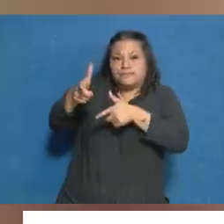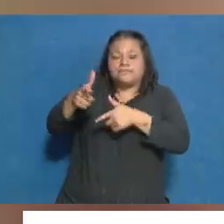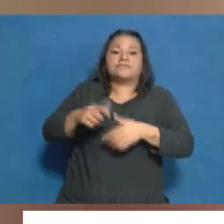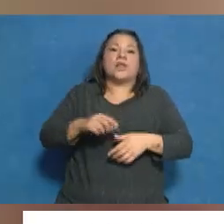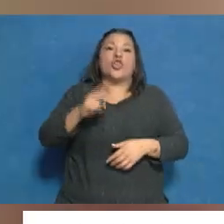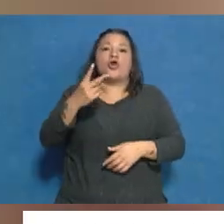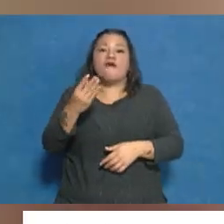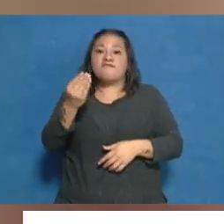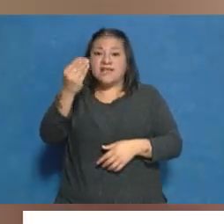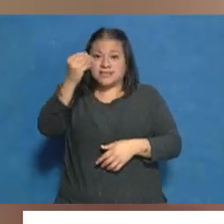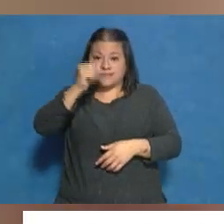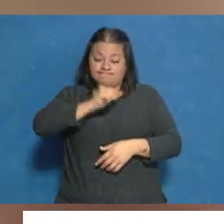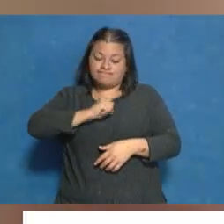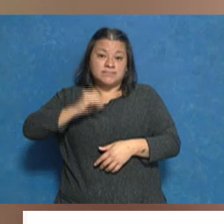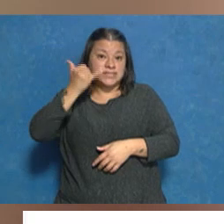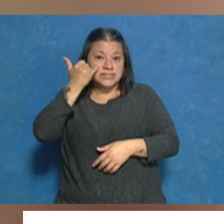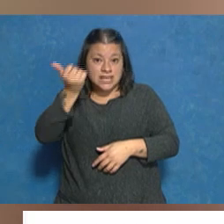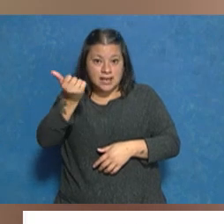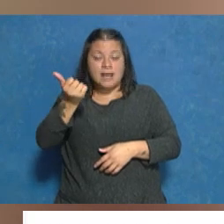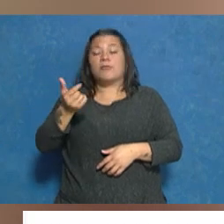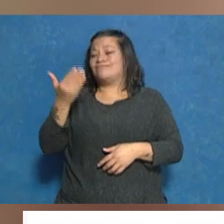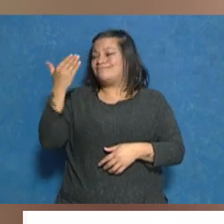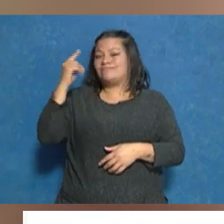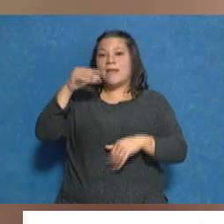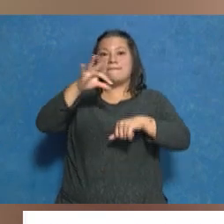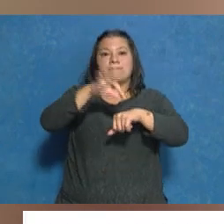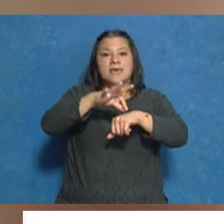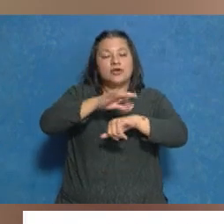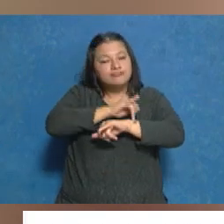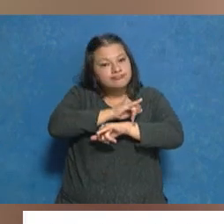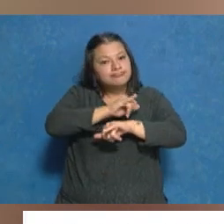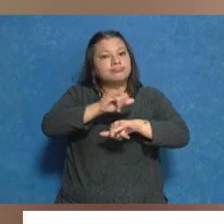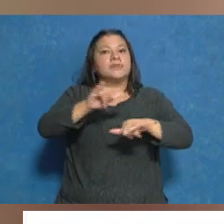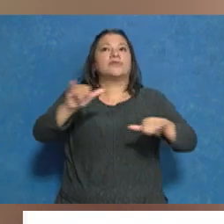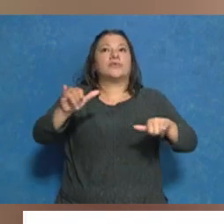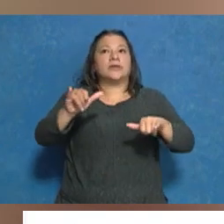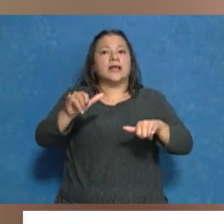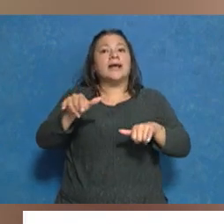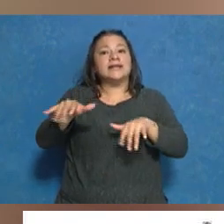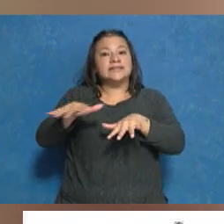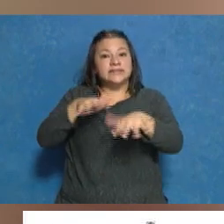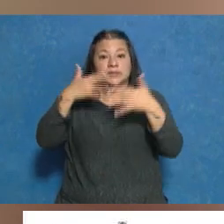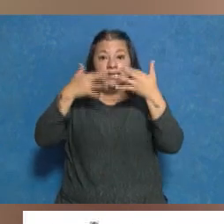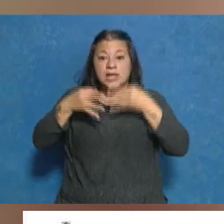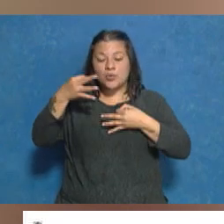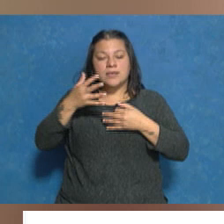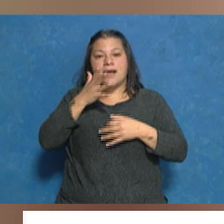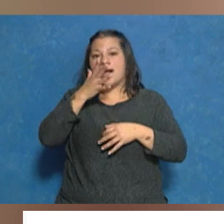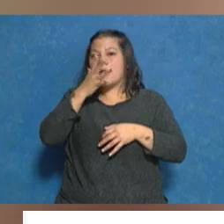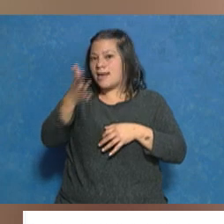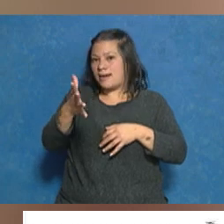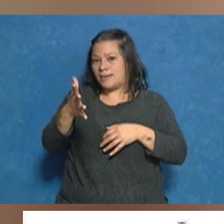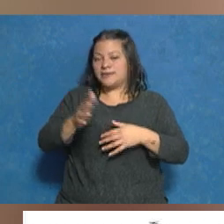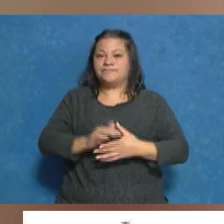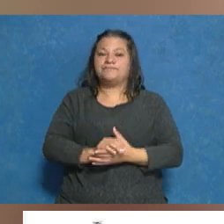intervenido dos veces, pero lo cierto es que el parte médico que conocíamos en las últimas horas daba cuenta de un agravamiento en el estado de salud